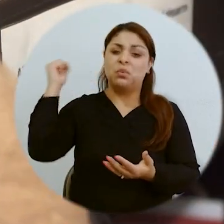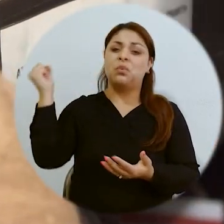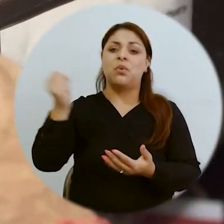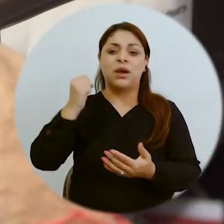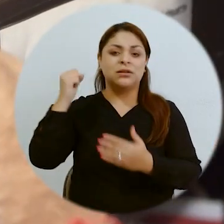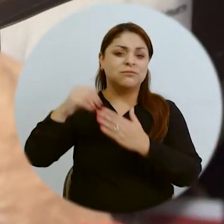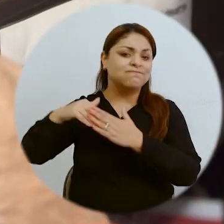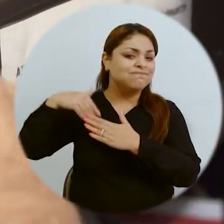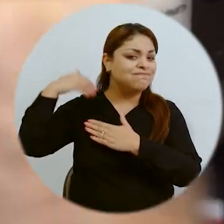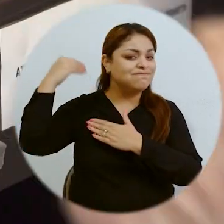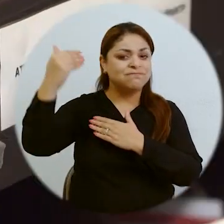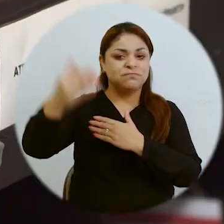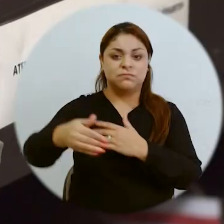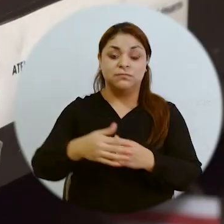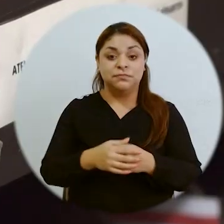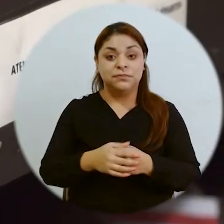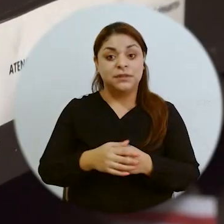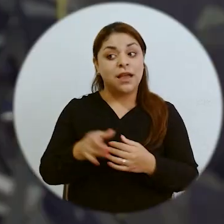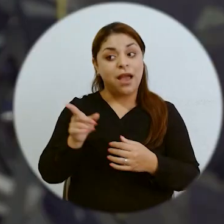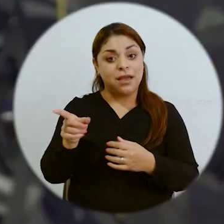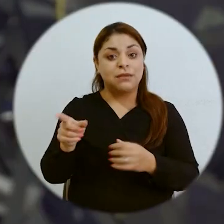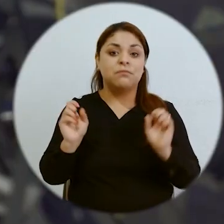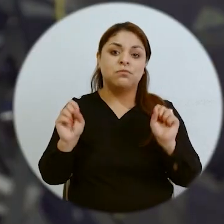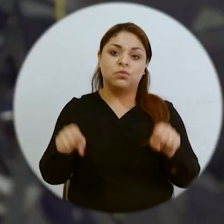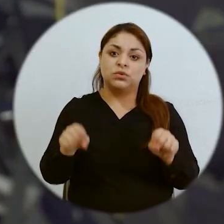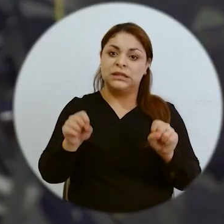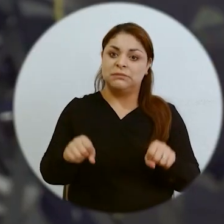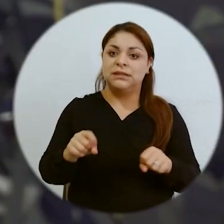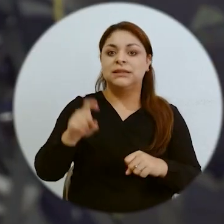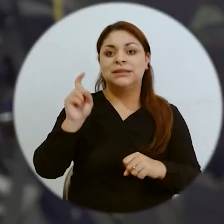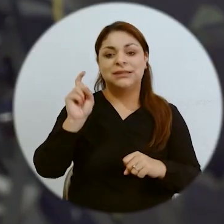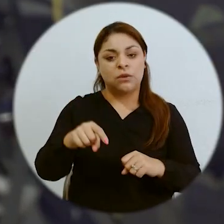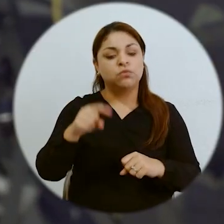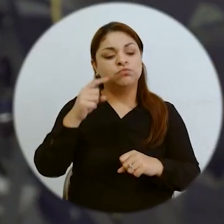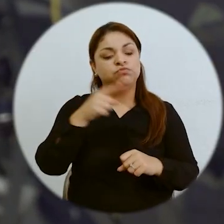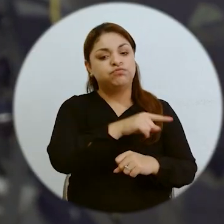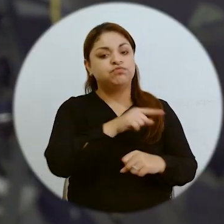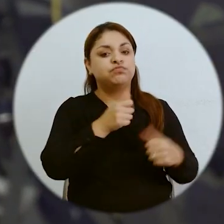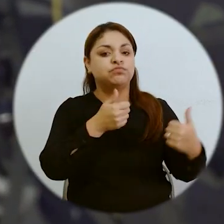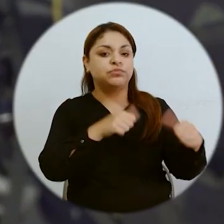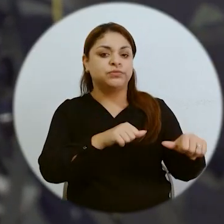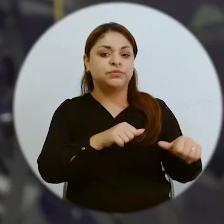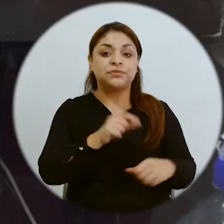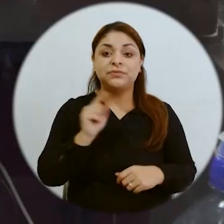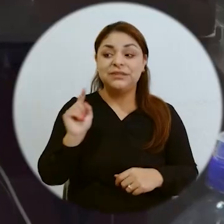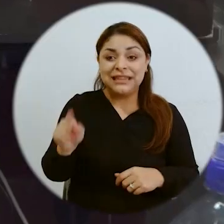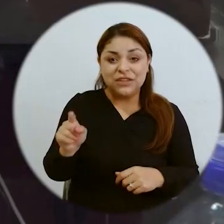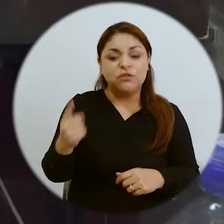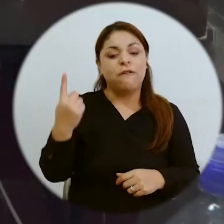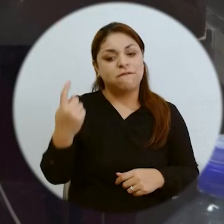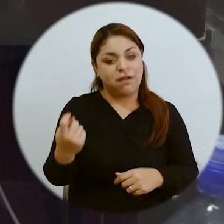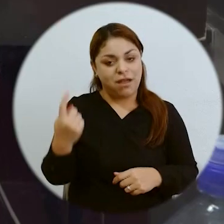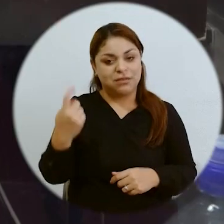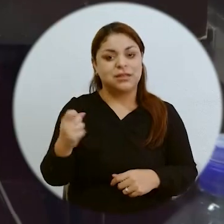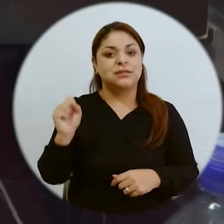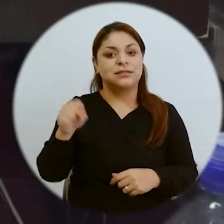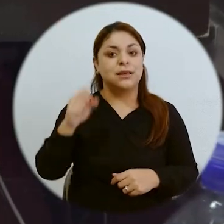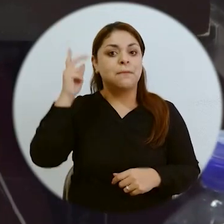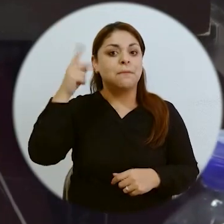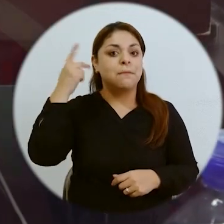del condominio, qué es lo que tengo, a dónde viajo y todo el asunto. Esos son muy malos hábitos que tienen la capacidad